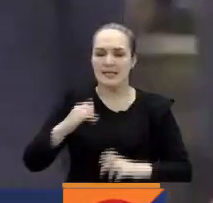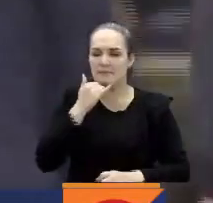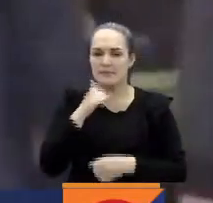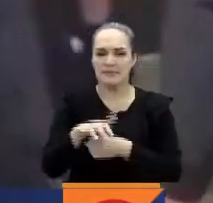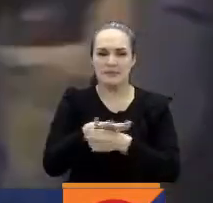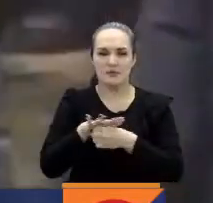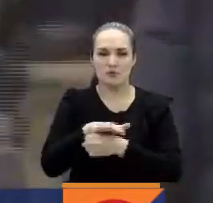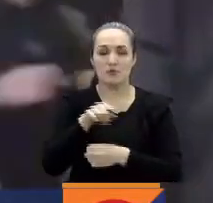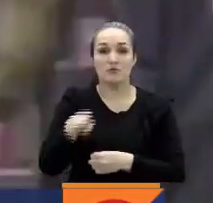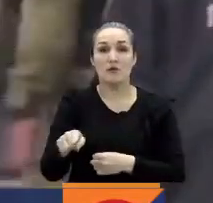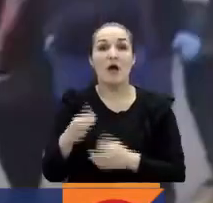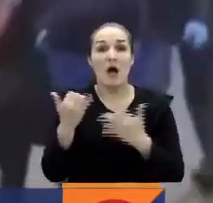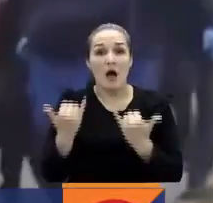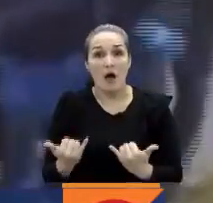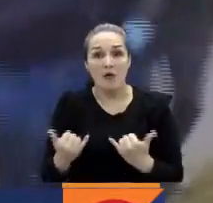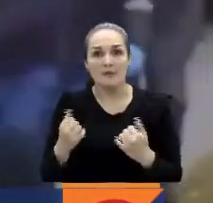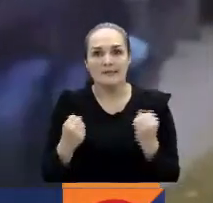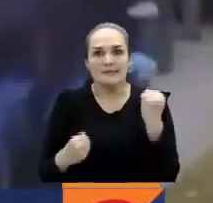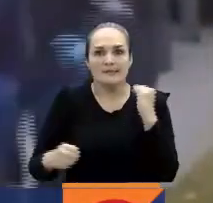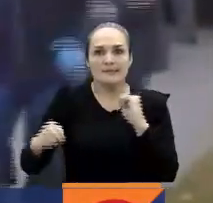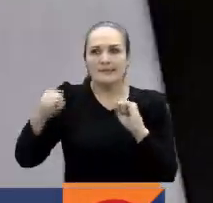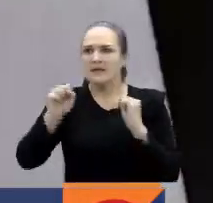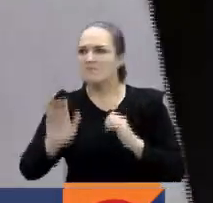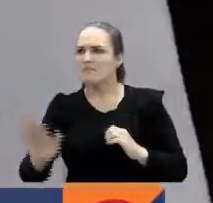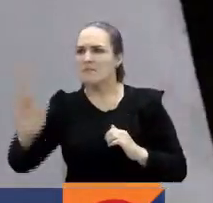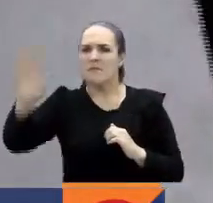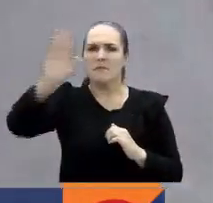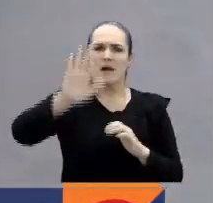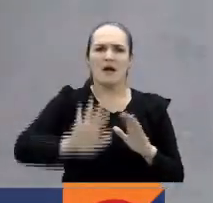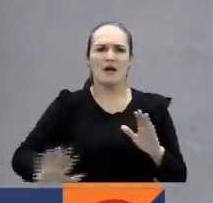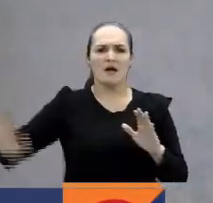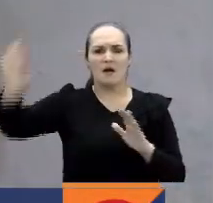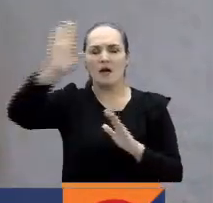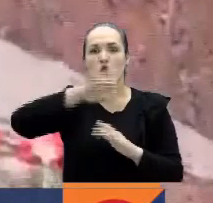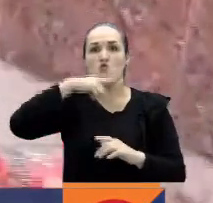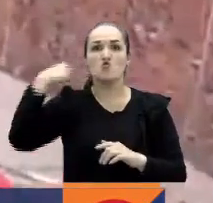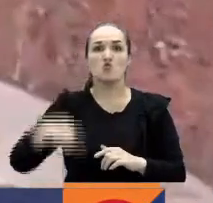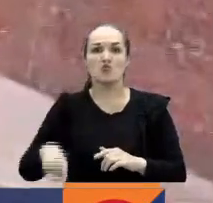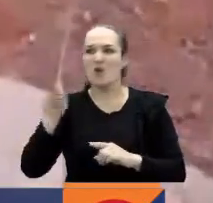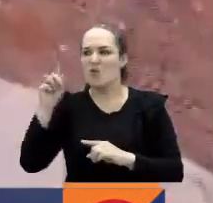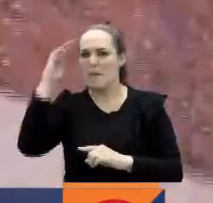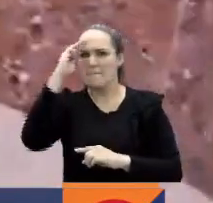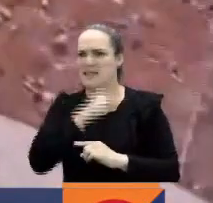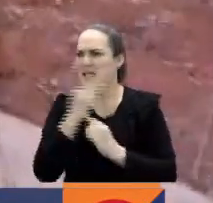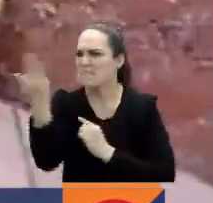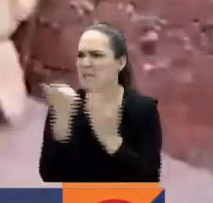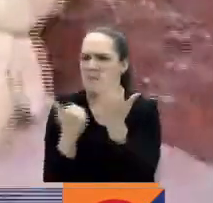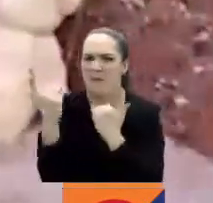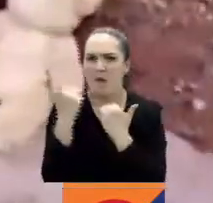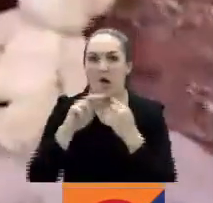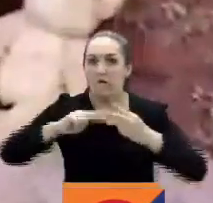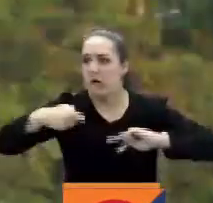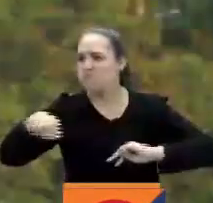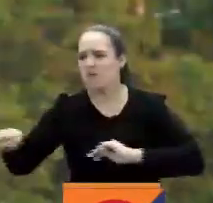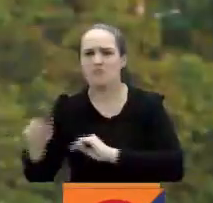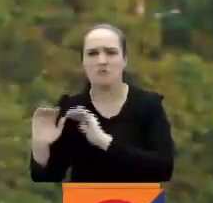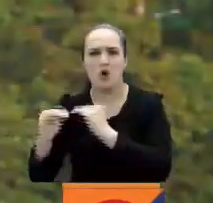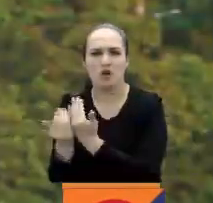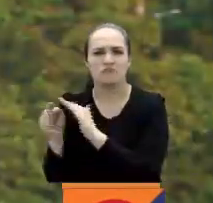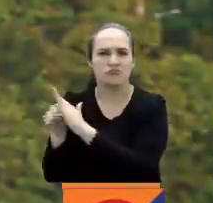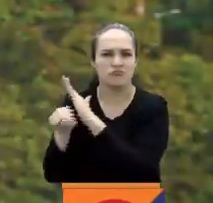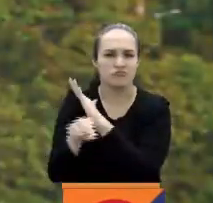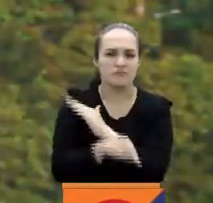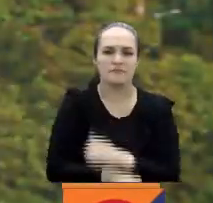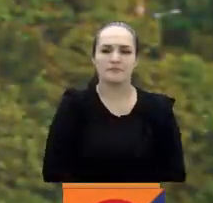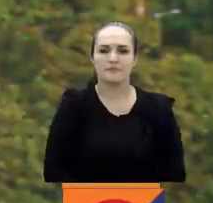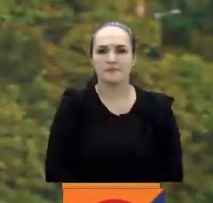tiroteo que se da en medio de la tensión en varias regiones de Rusia por la movilización militar de miles de reservistas por la ofensiva en Ucrania. Ian